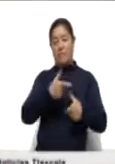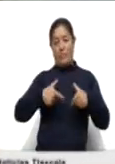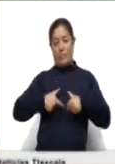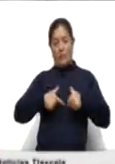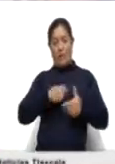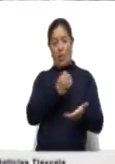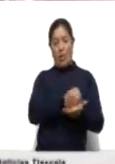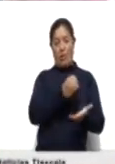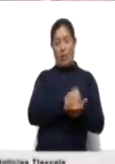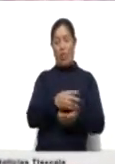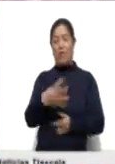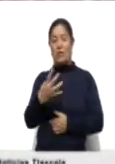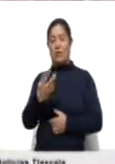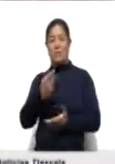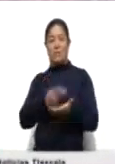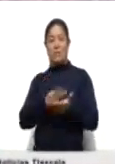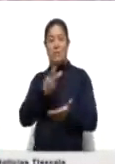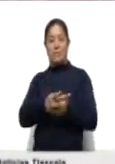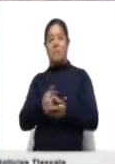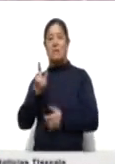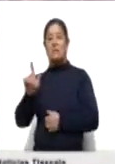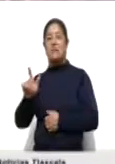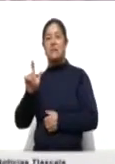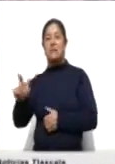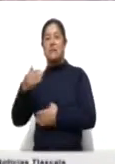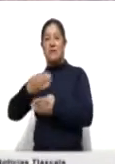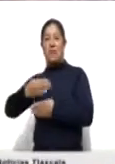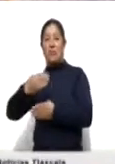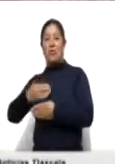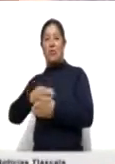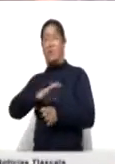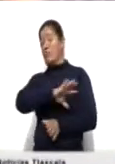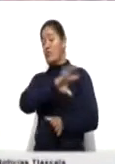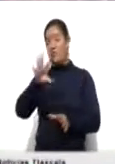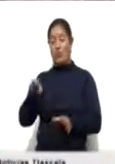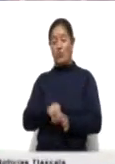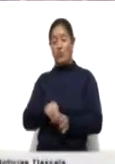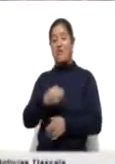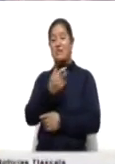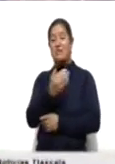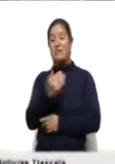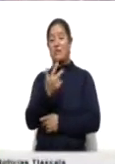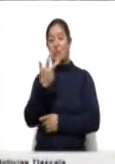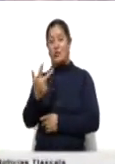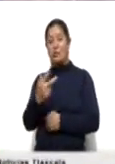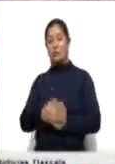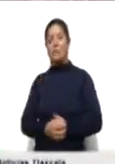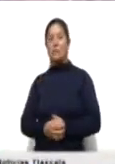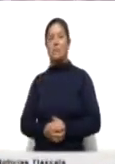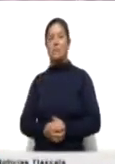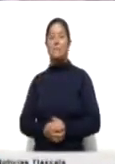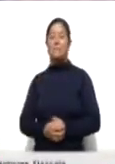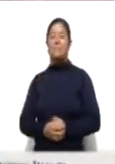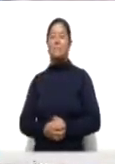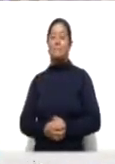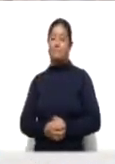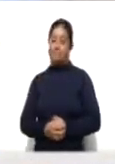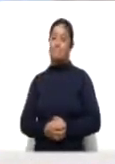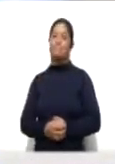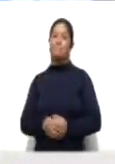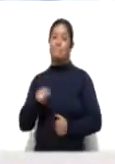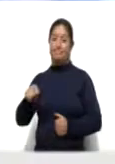oro, 14 de plata y 17 de bronce para tener un total de 58. Así que el pebetero se